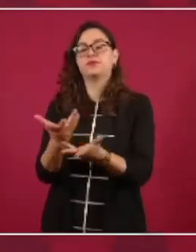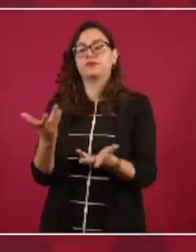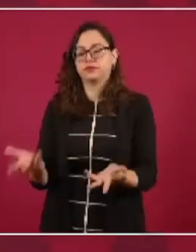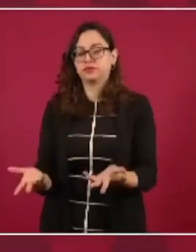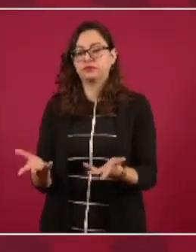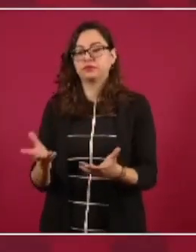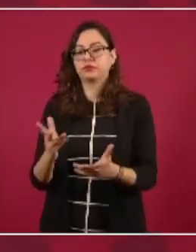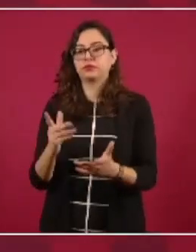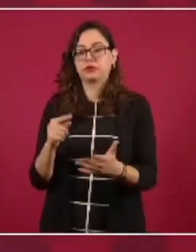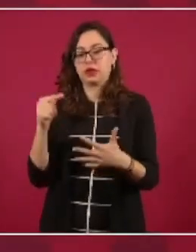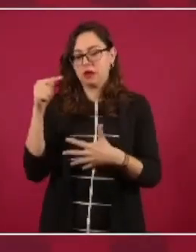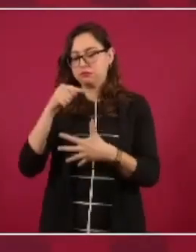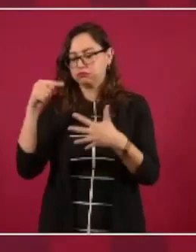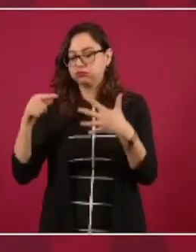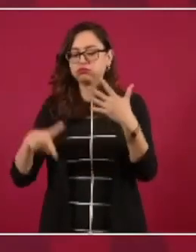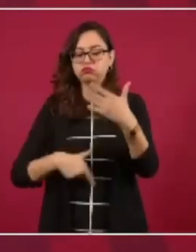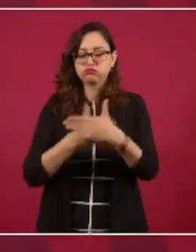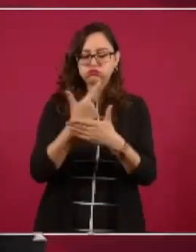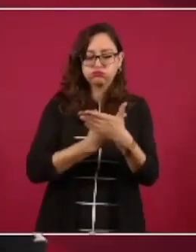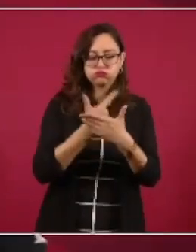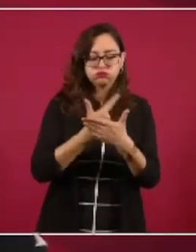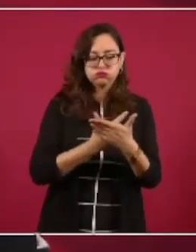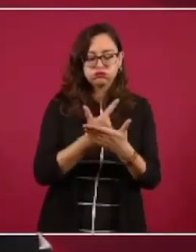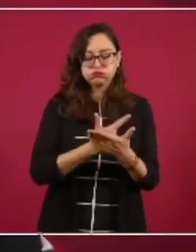falten los